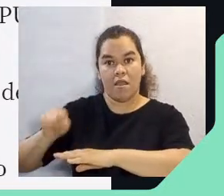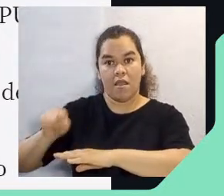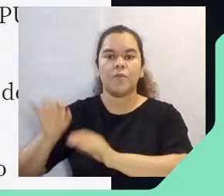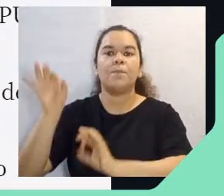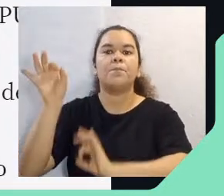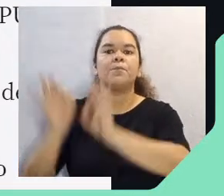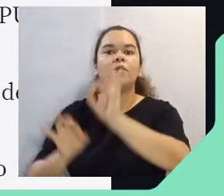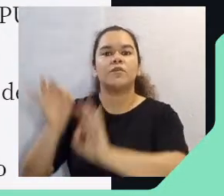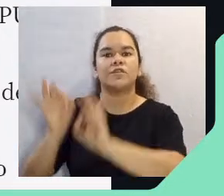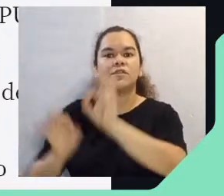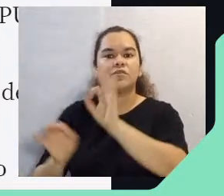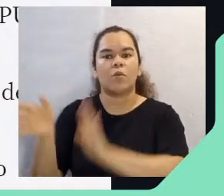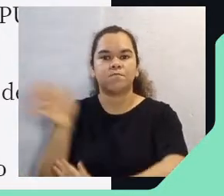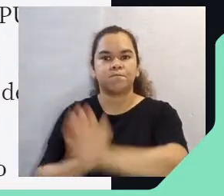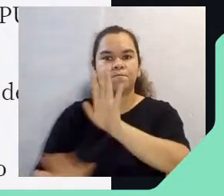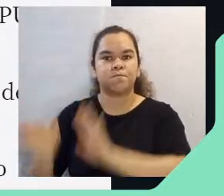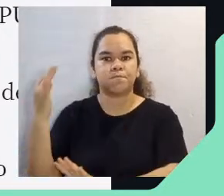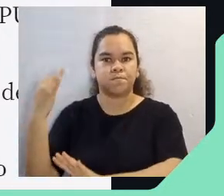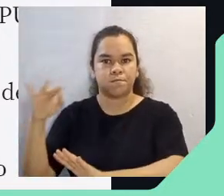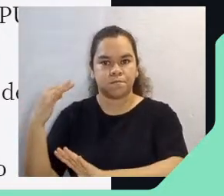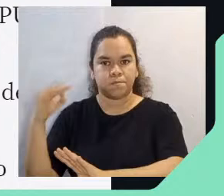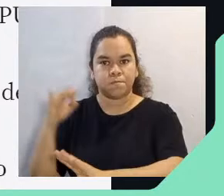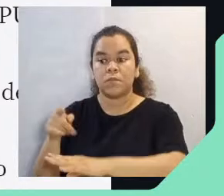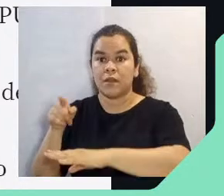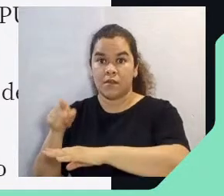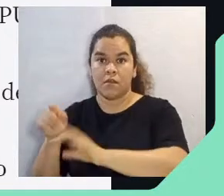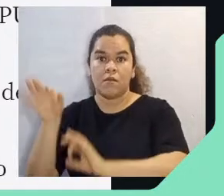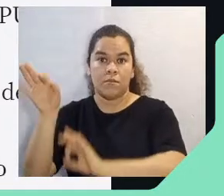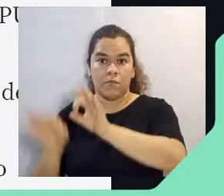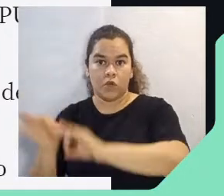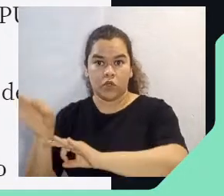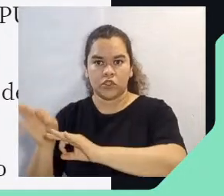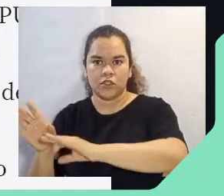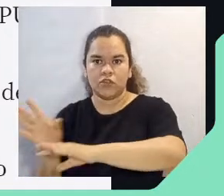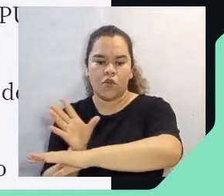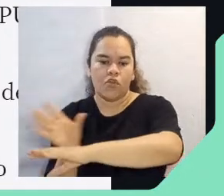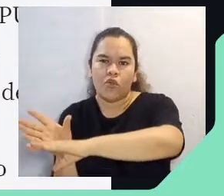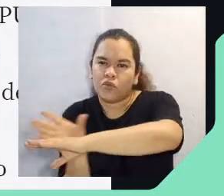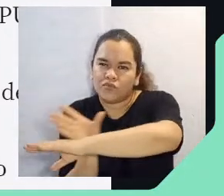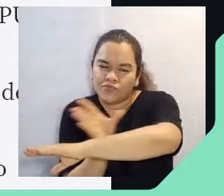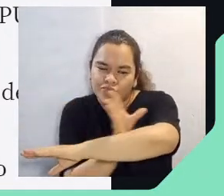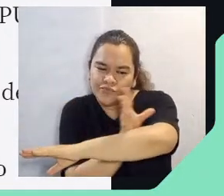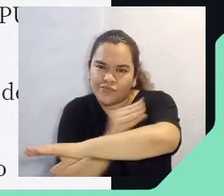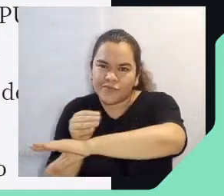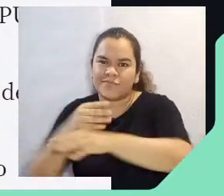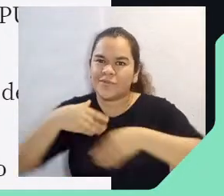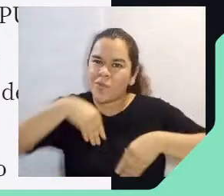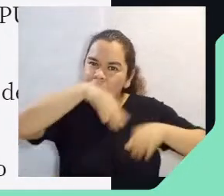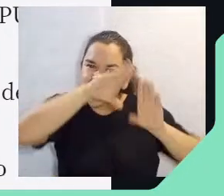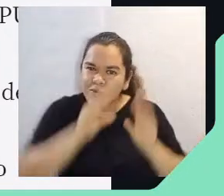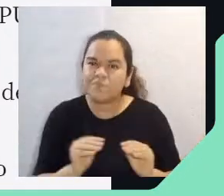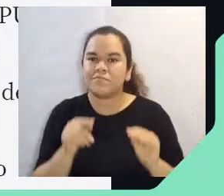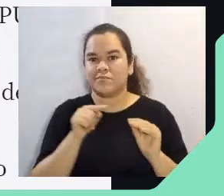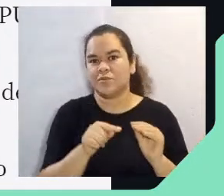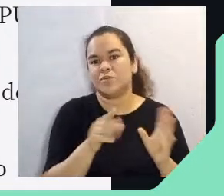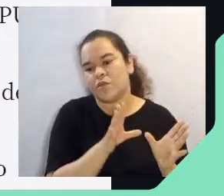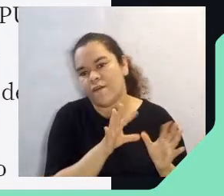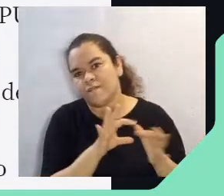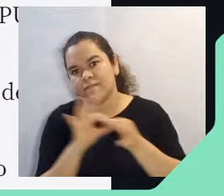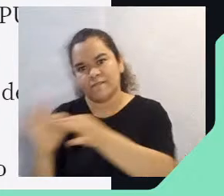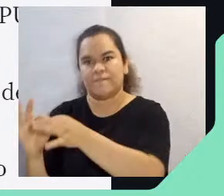integrar un poco todo lo aprendido y con esto logramos el tan ansiado